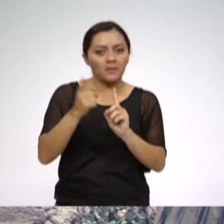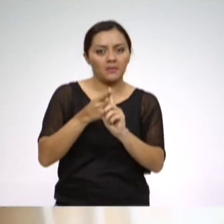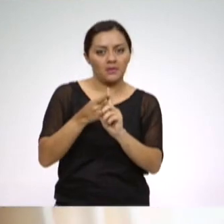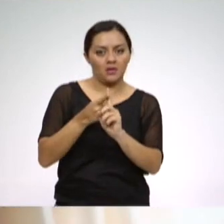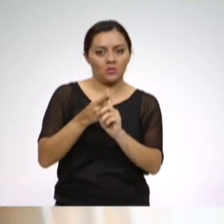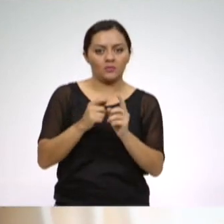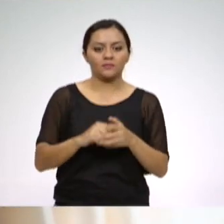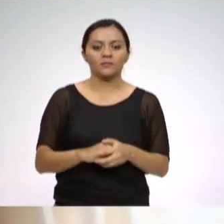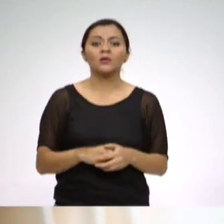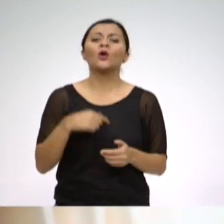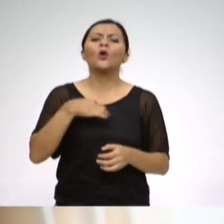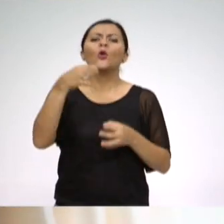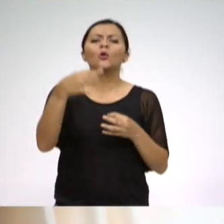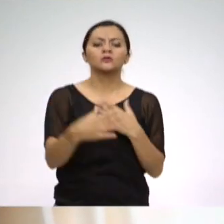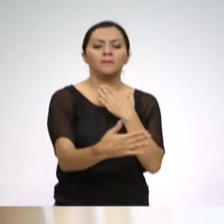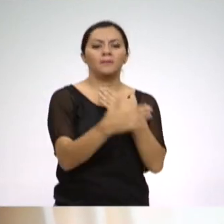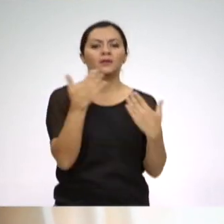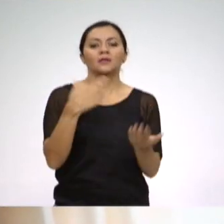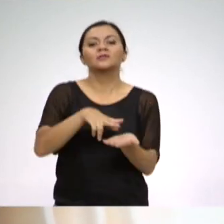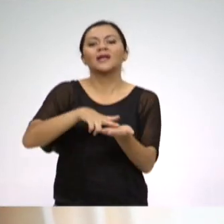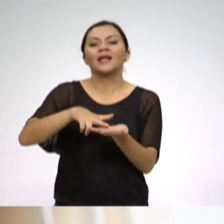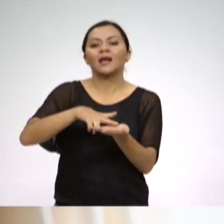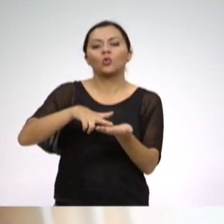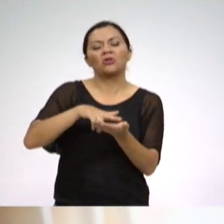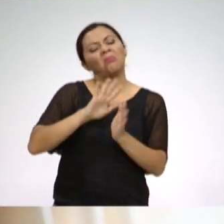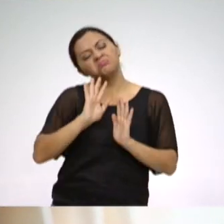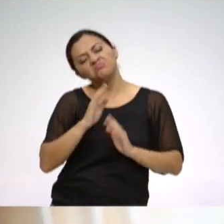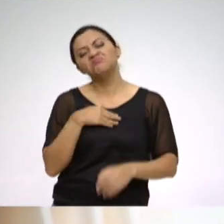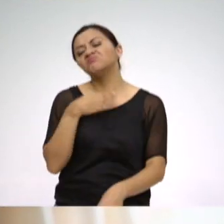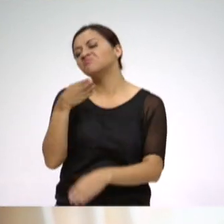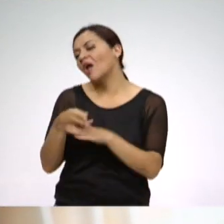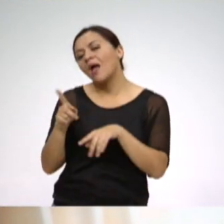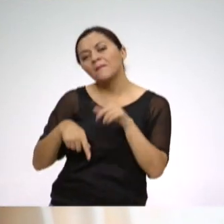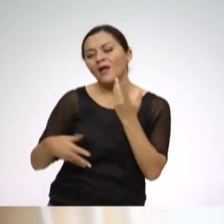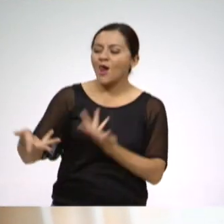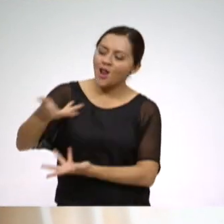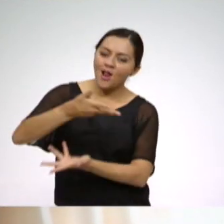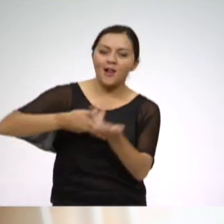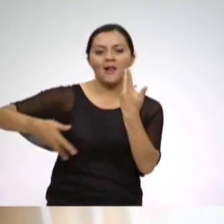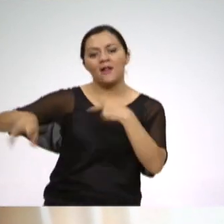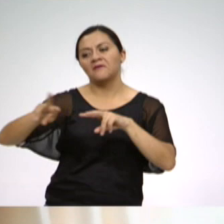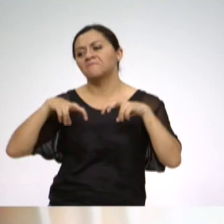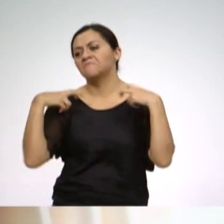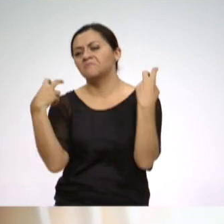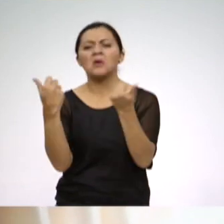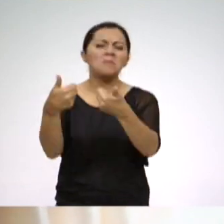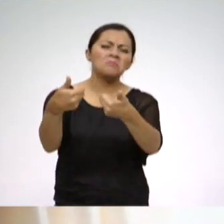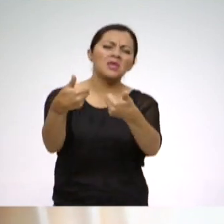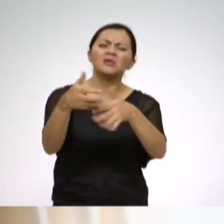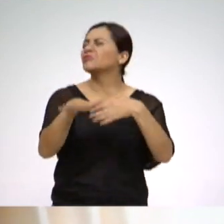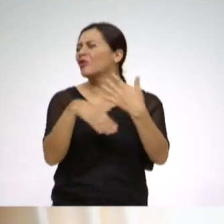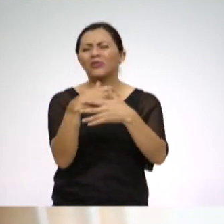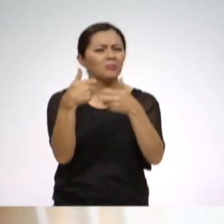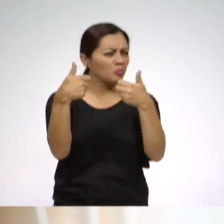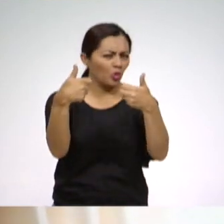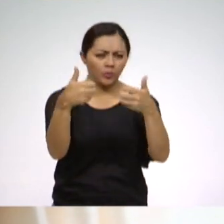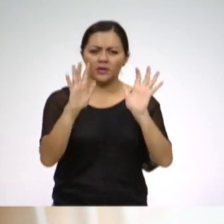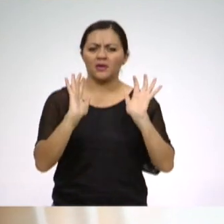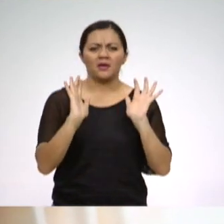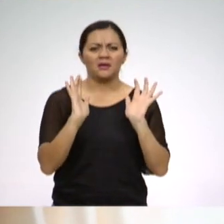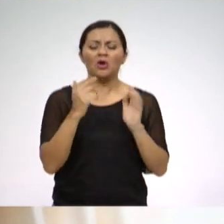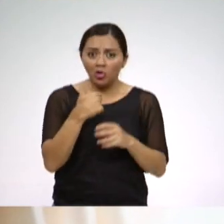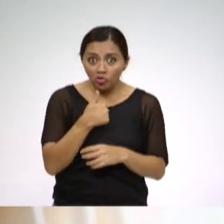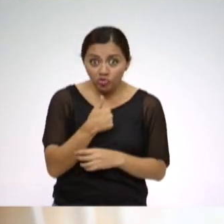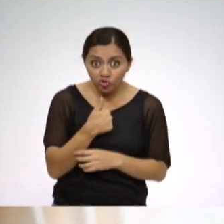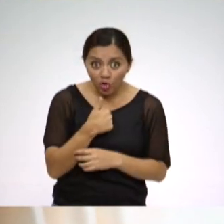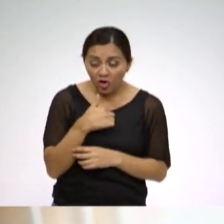Me invitaron a una reunión. Bueno, yo fui. Entonces, al principio que lo vi, no le